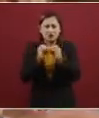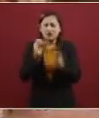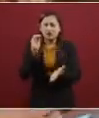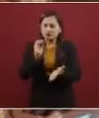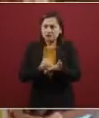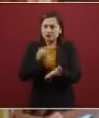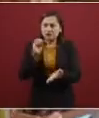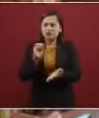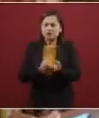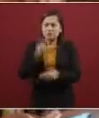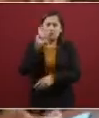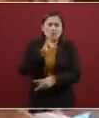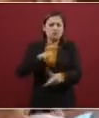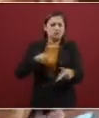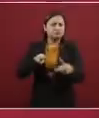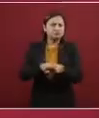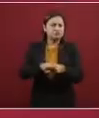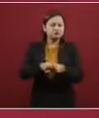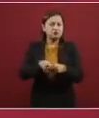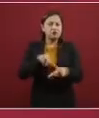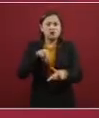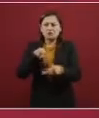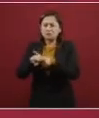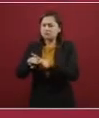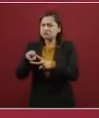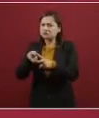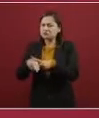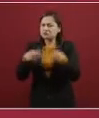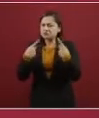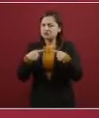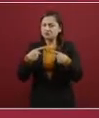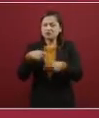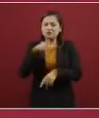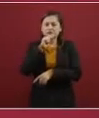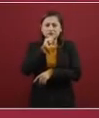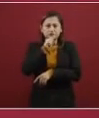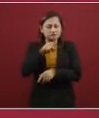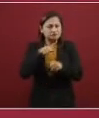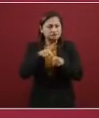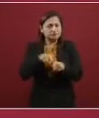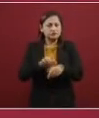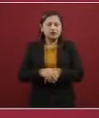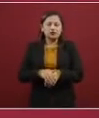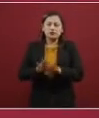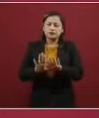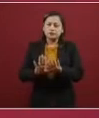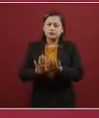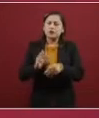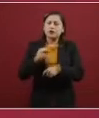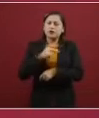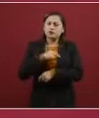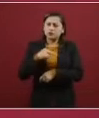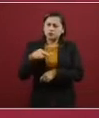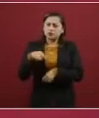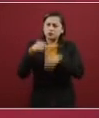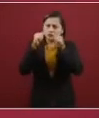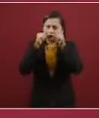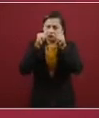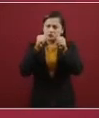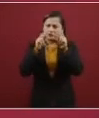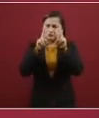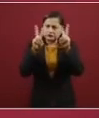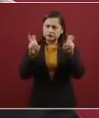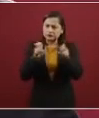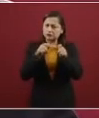asesinatos a seis periodistas durante su gobierno estamos nosotros atendiendo este este tema